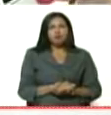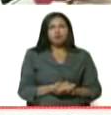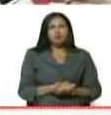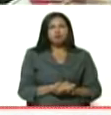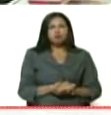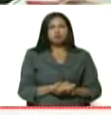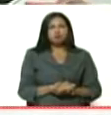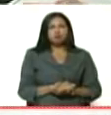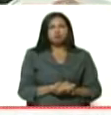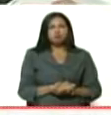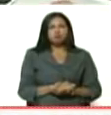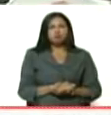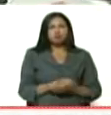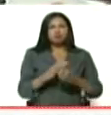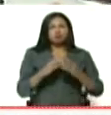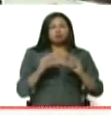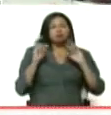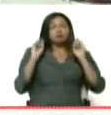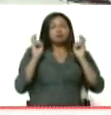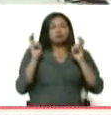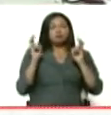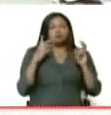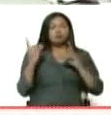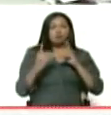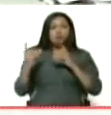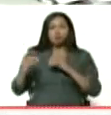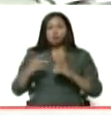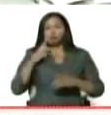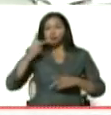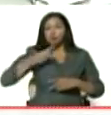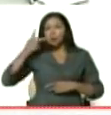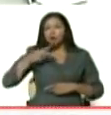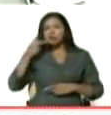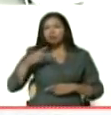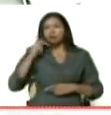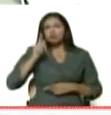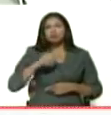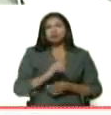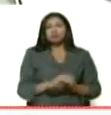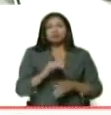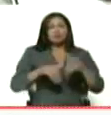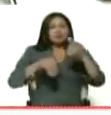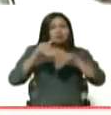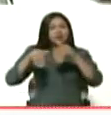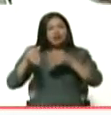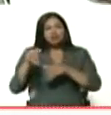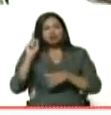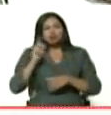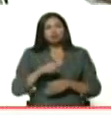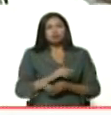de todo el tema del diálogo político, de las elecciones.